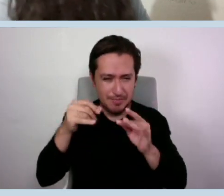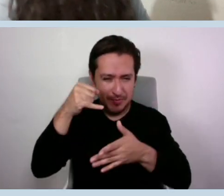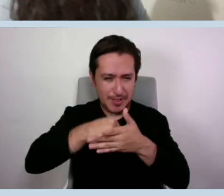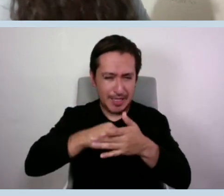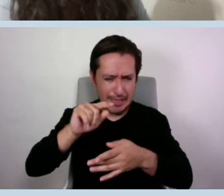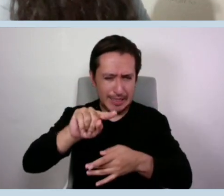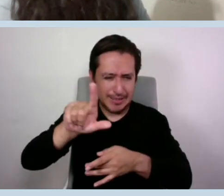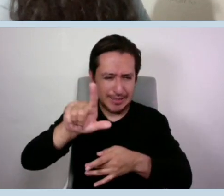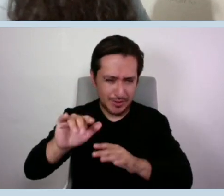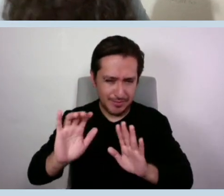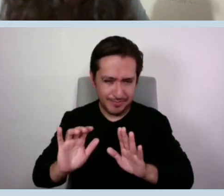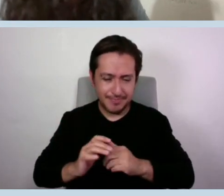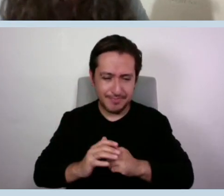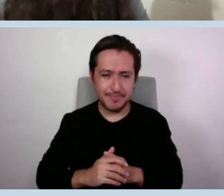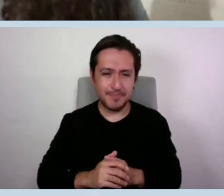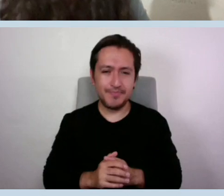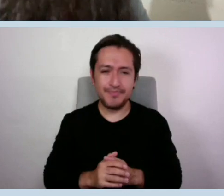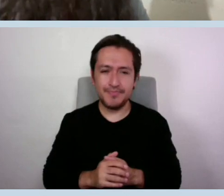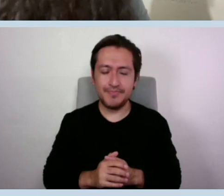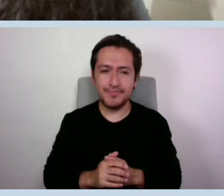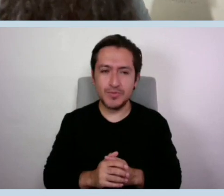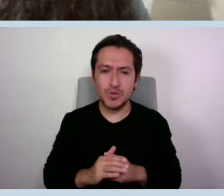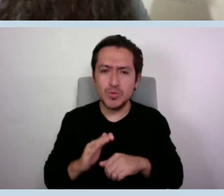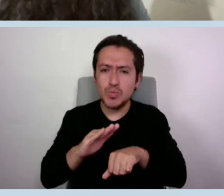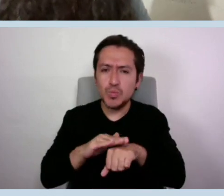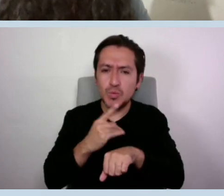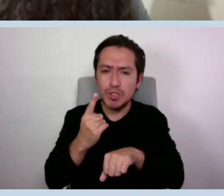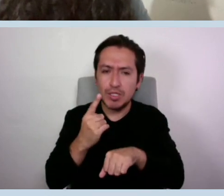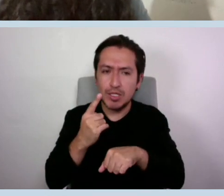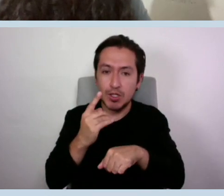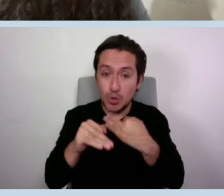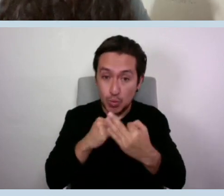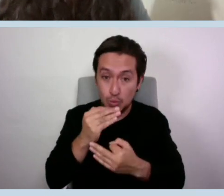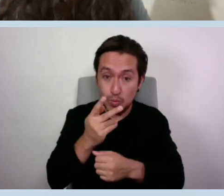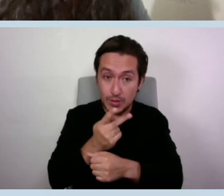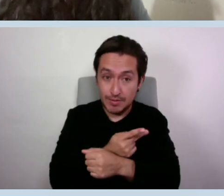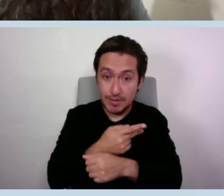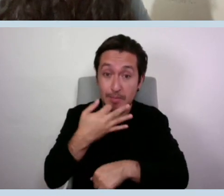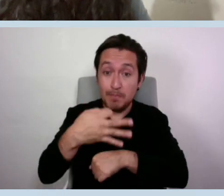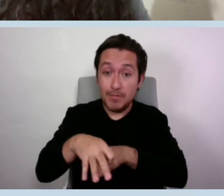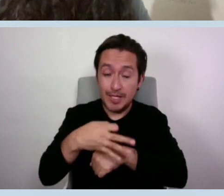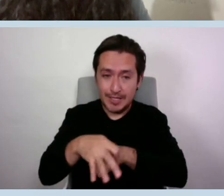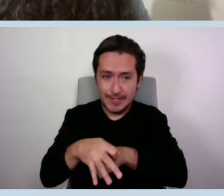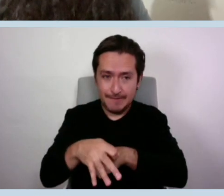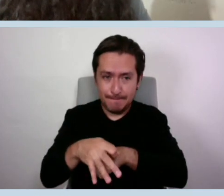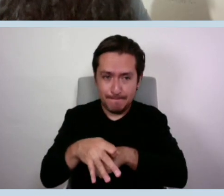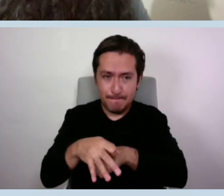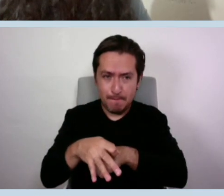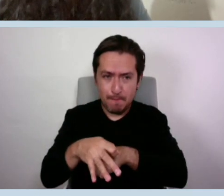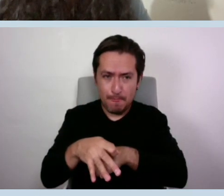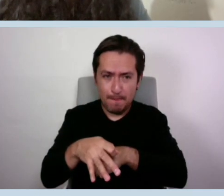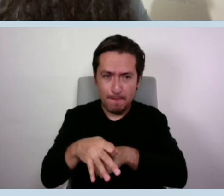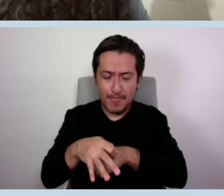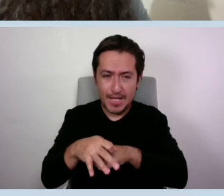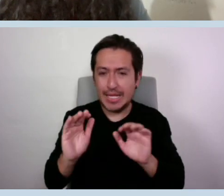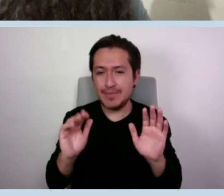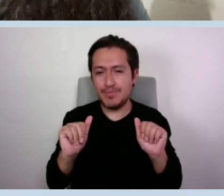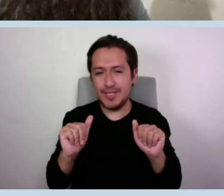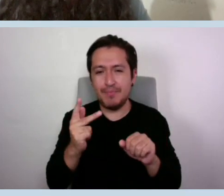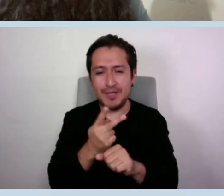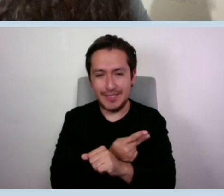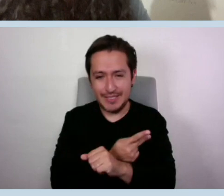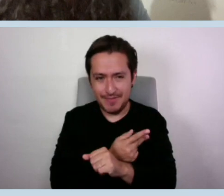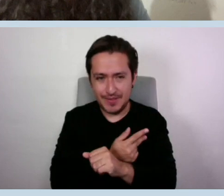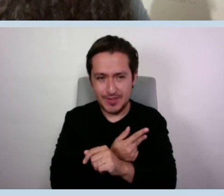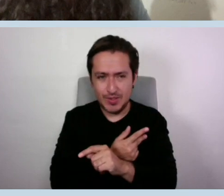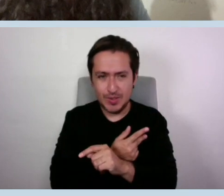tarde entonces porque todo esto sucedía mientras no O sea mientras sucedía La despedida estábamos